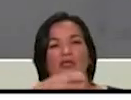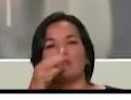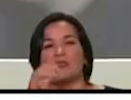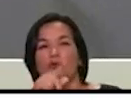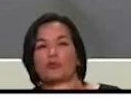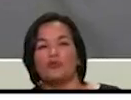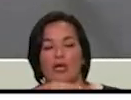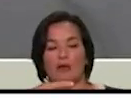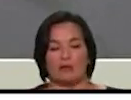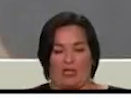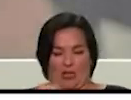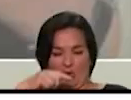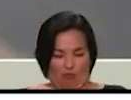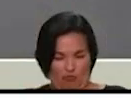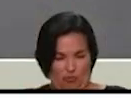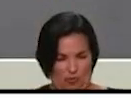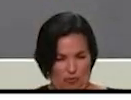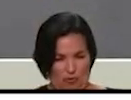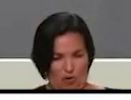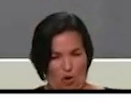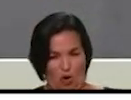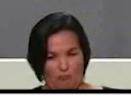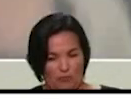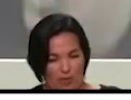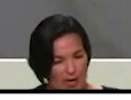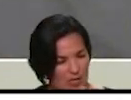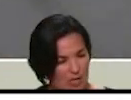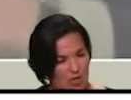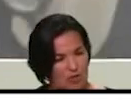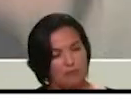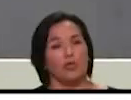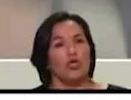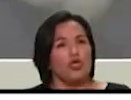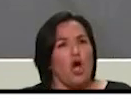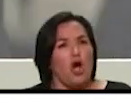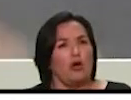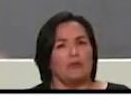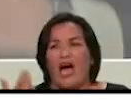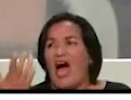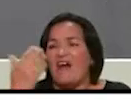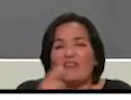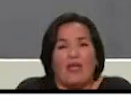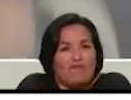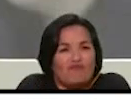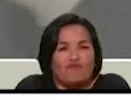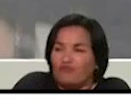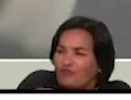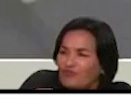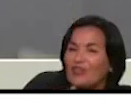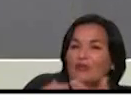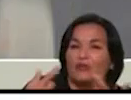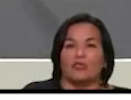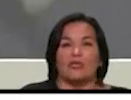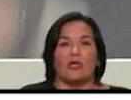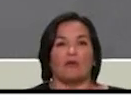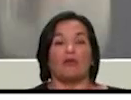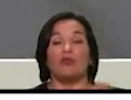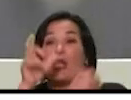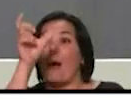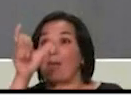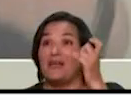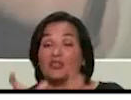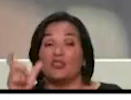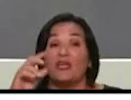la autocrítica, yo me la hago. Porque hicimos un esfuerzo bárbaro para eso. Y cuando el pueblo uruguayo nos